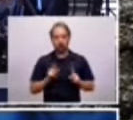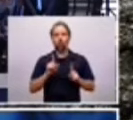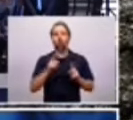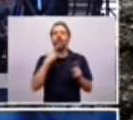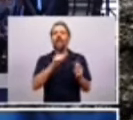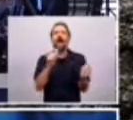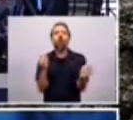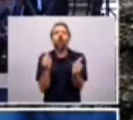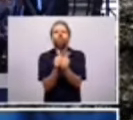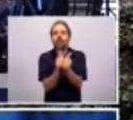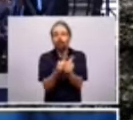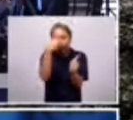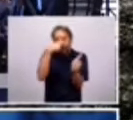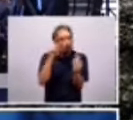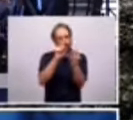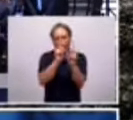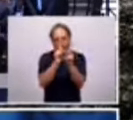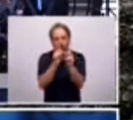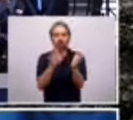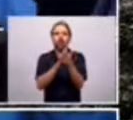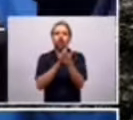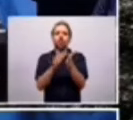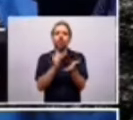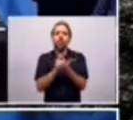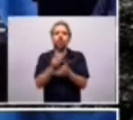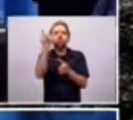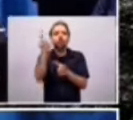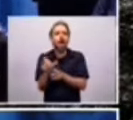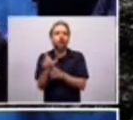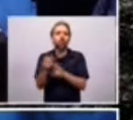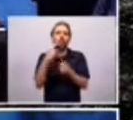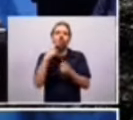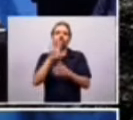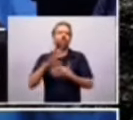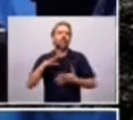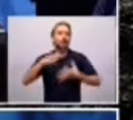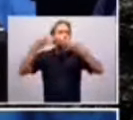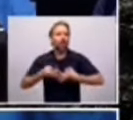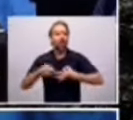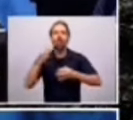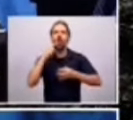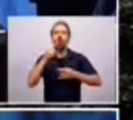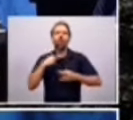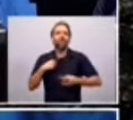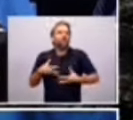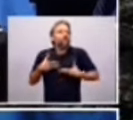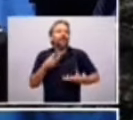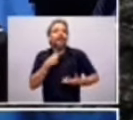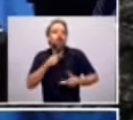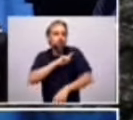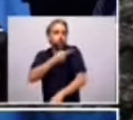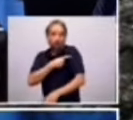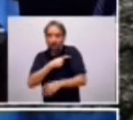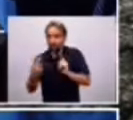Tirar a romper el DNU, no dar quórum, obstaculizar. No, digamos, lo que está planteado es la preocupación,